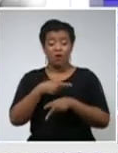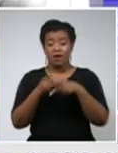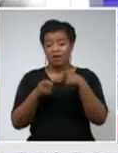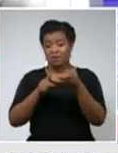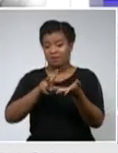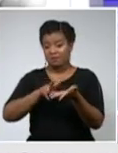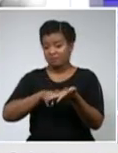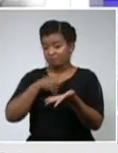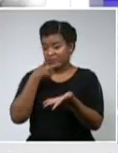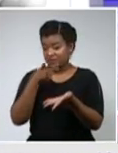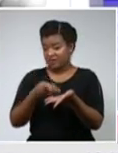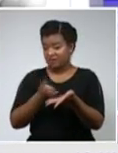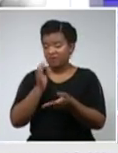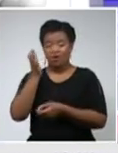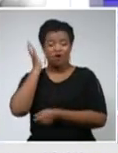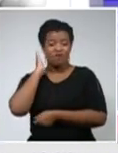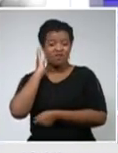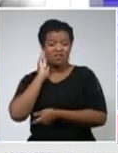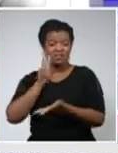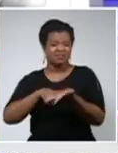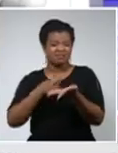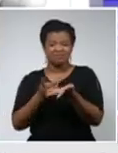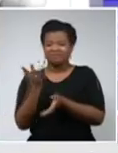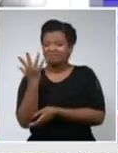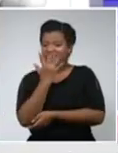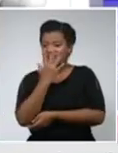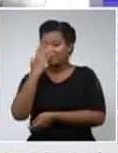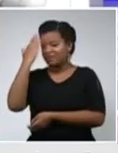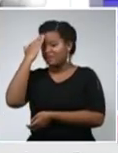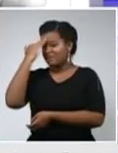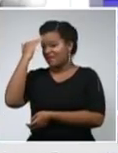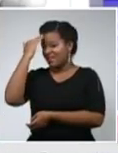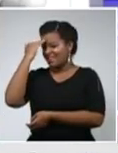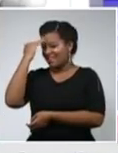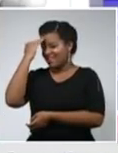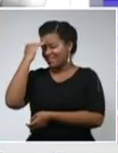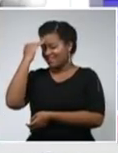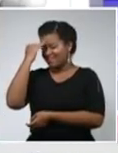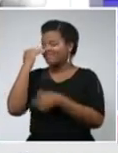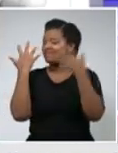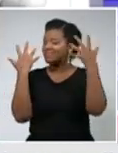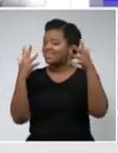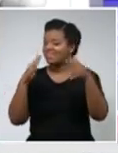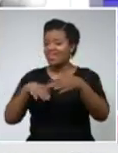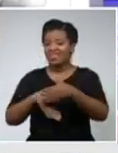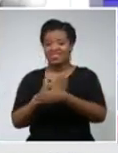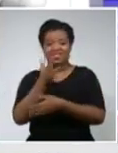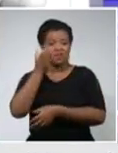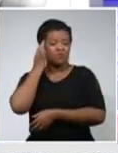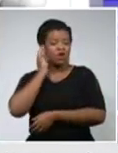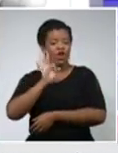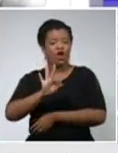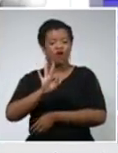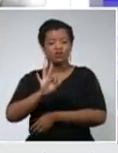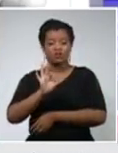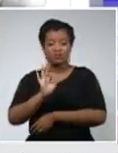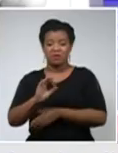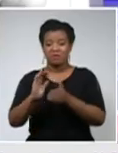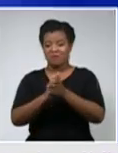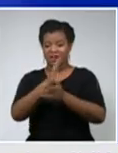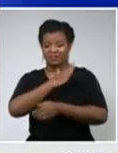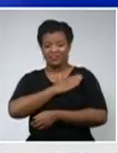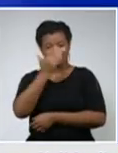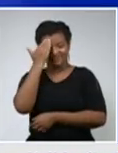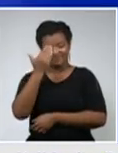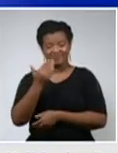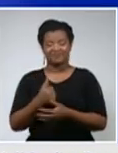conferencia de prensa la intérprete de lengua de señas, Maday Pérez. Bienvenida y felicidades también en este 8 de marzo para ti, Maday. Y doctor,